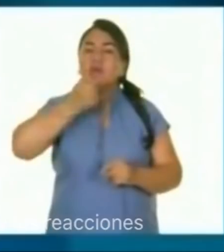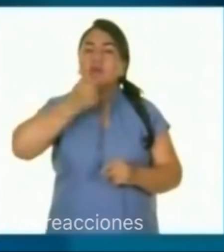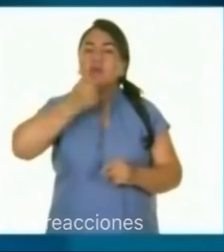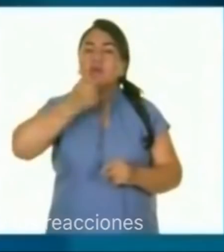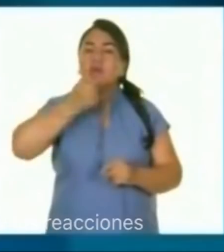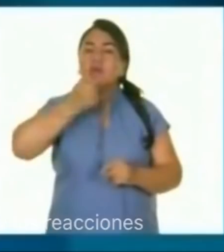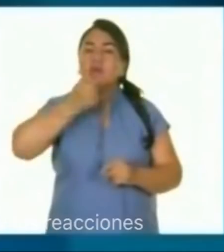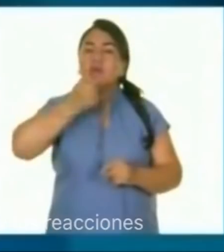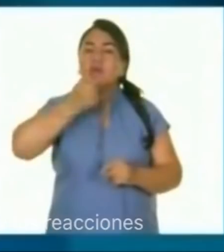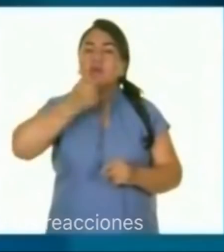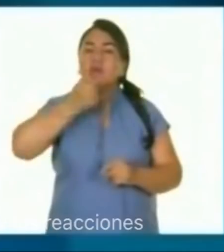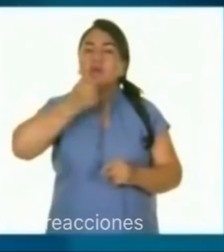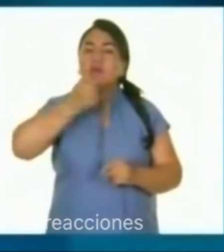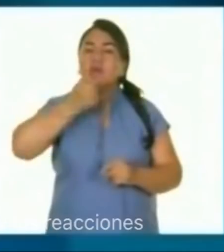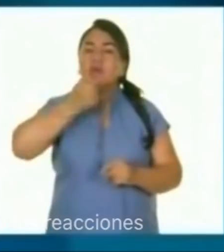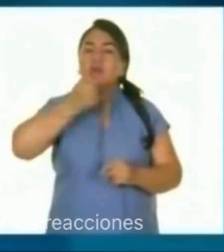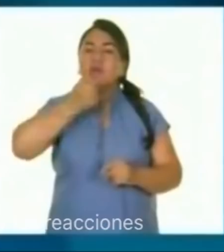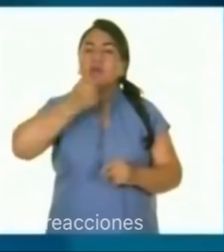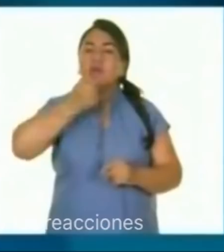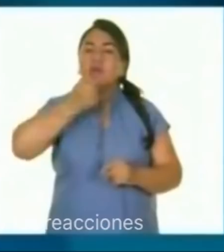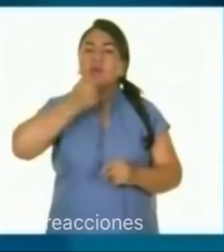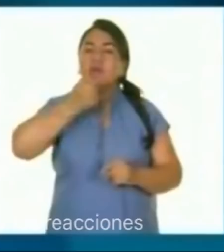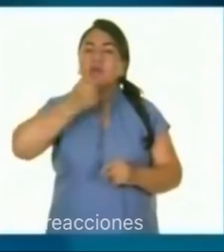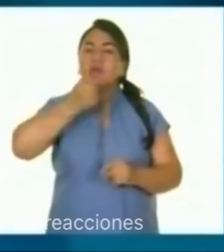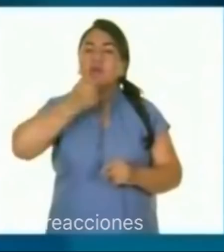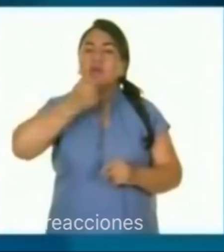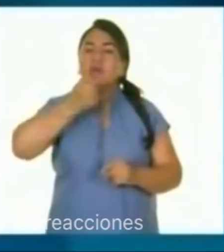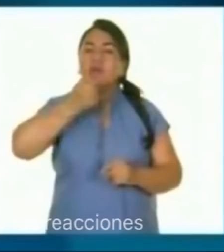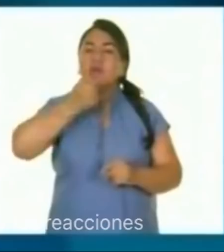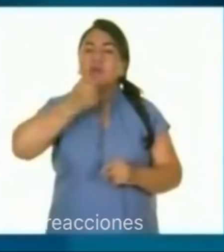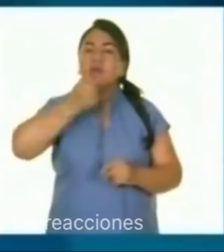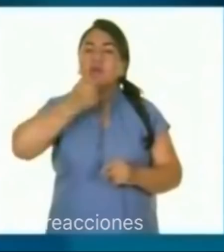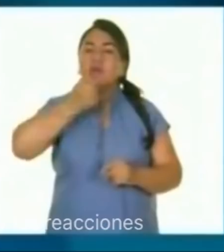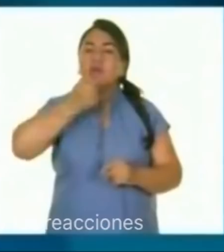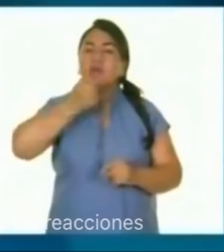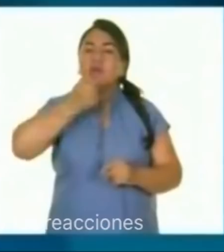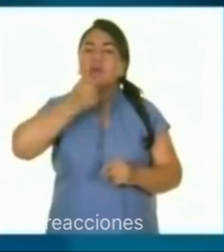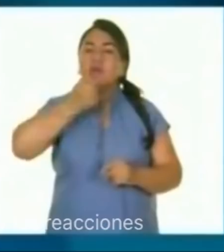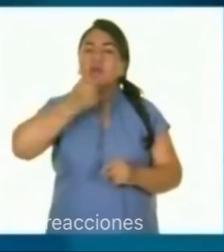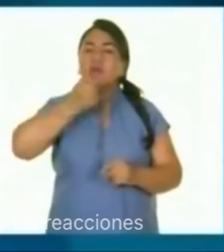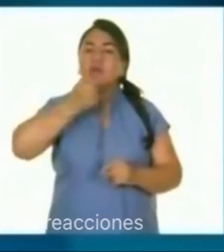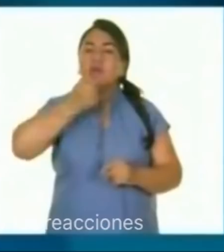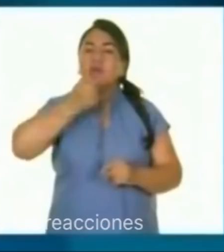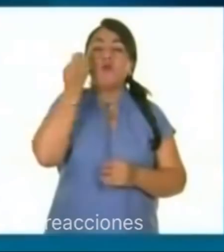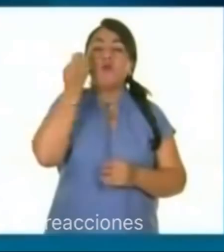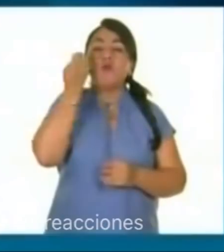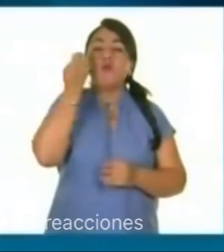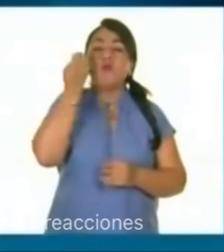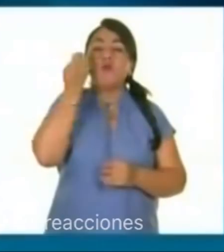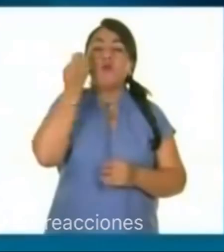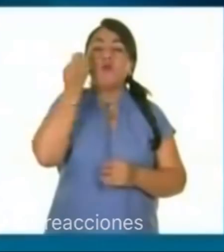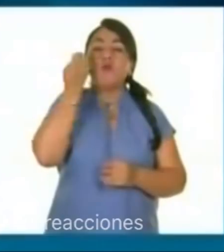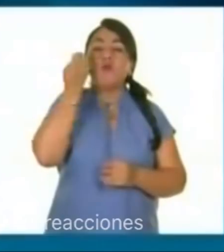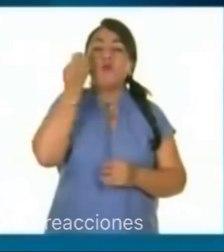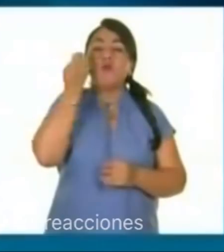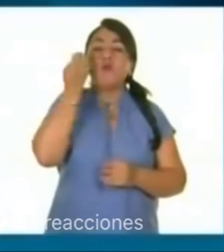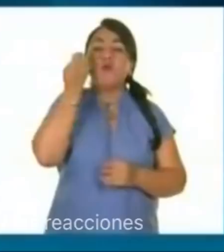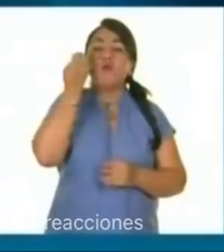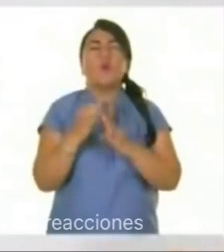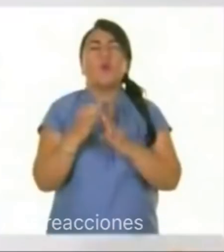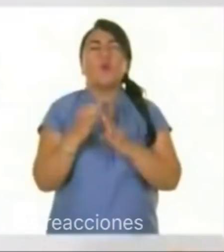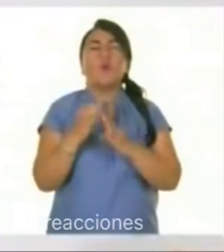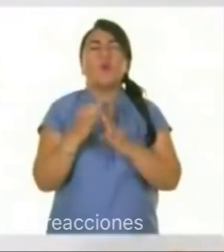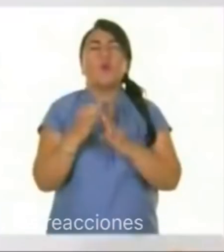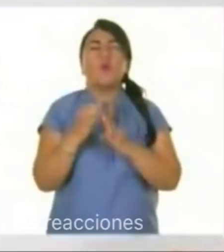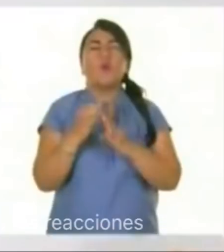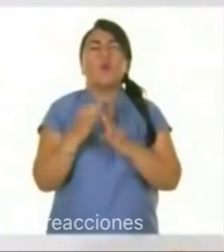los otros movimientos, sino que aún más fuerte. Así que para el 2 de octubre se convocó un mitin en la Plaza de las Tres Culturas de Tlatelolco de la Ciudad de